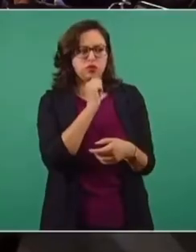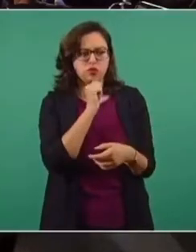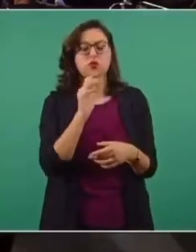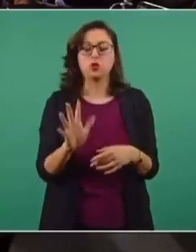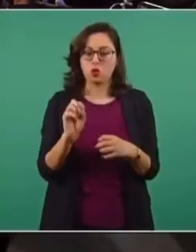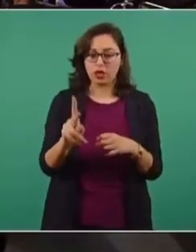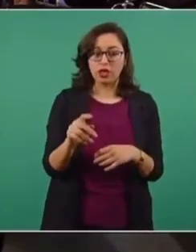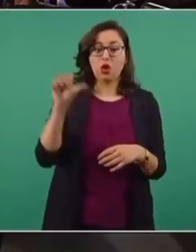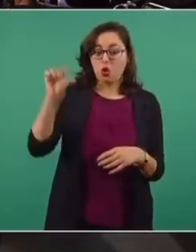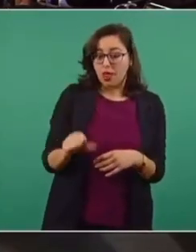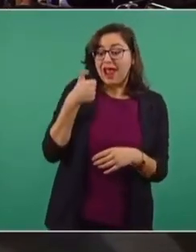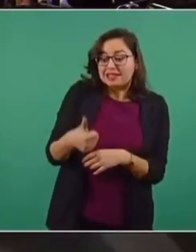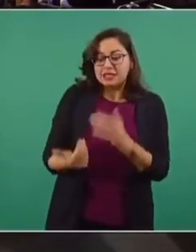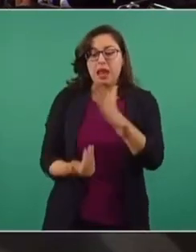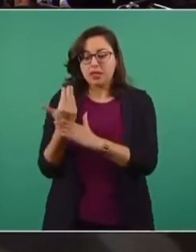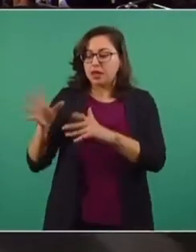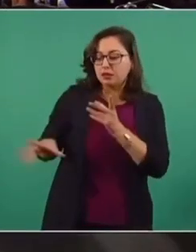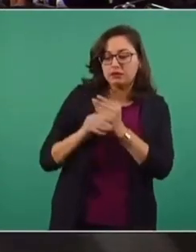casillas. Este es Baja California.